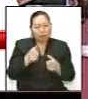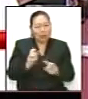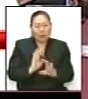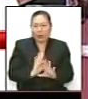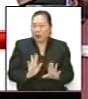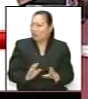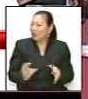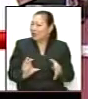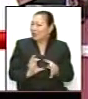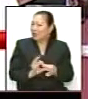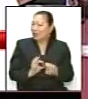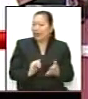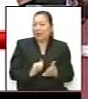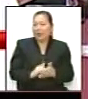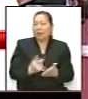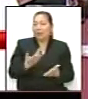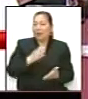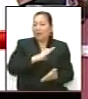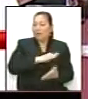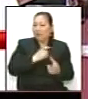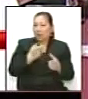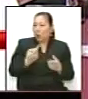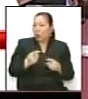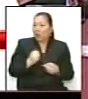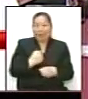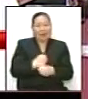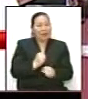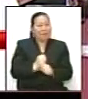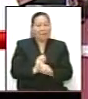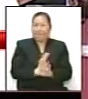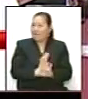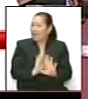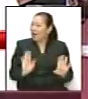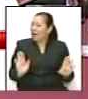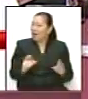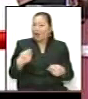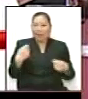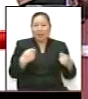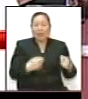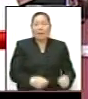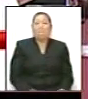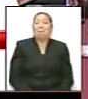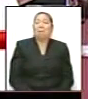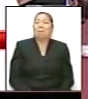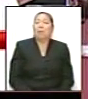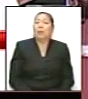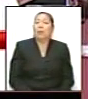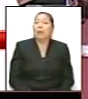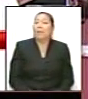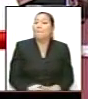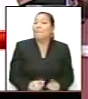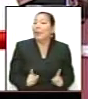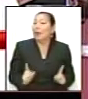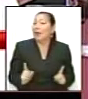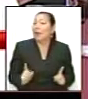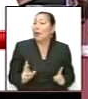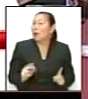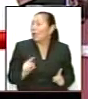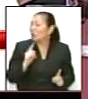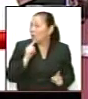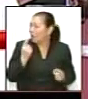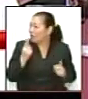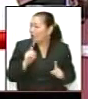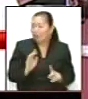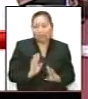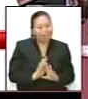es vinculante el hecho de que ellos fiscalicen cualquier obra de inversión que se pueda desarrollar. Sin embargo, no estoy de